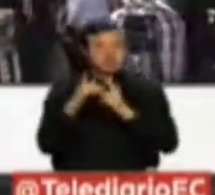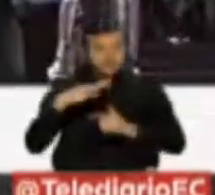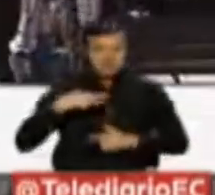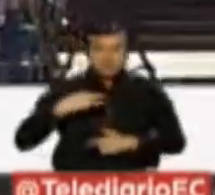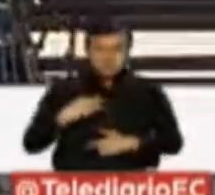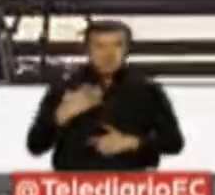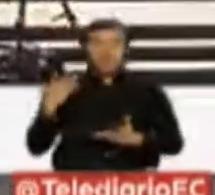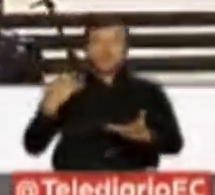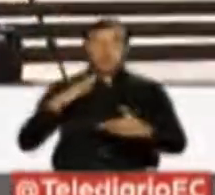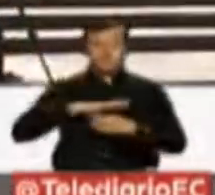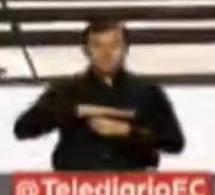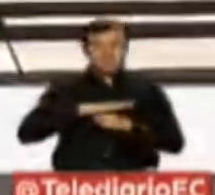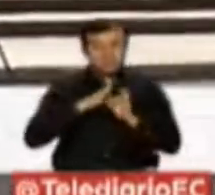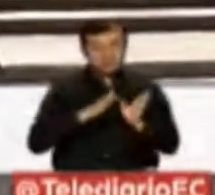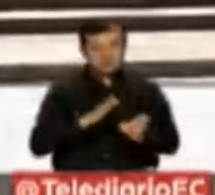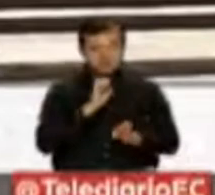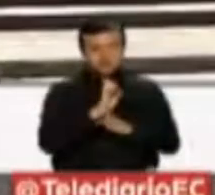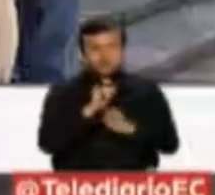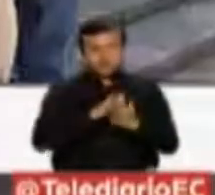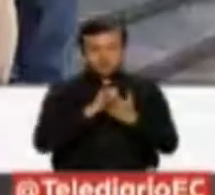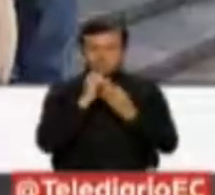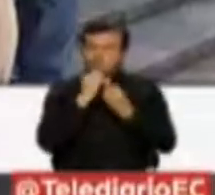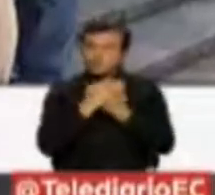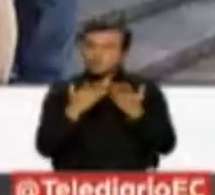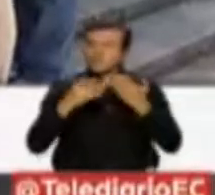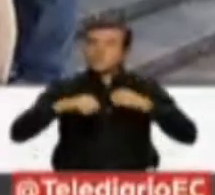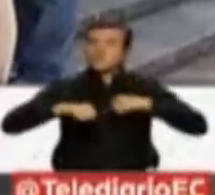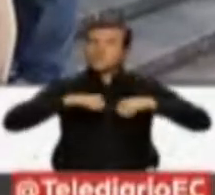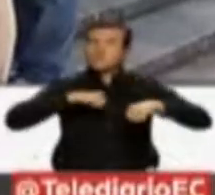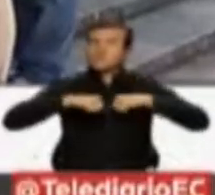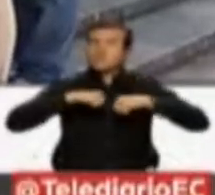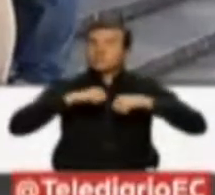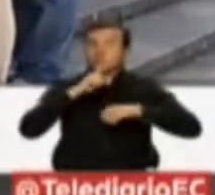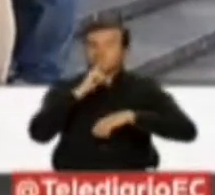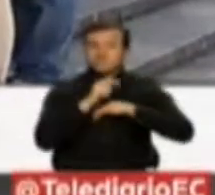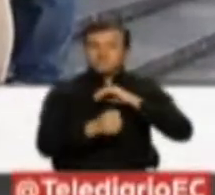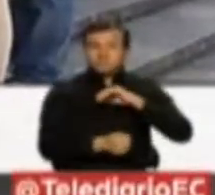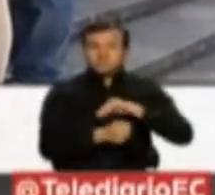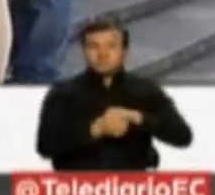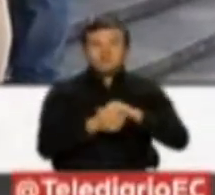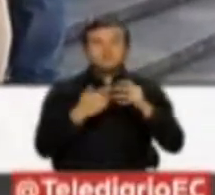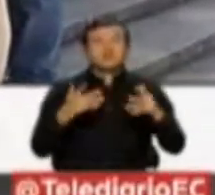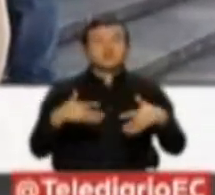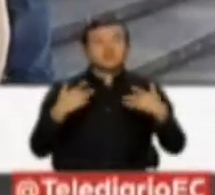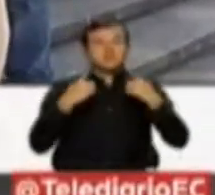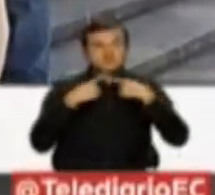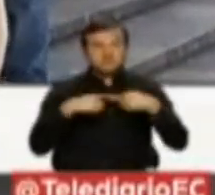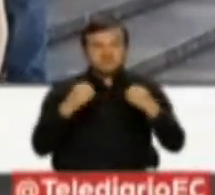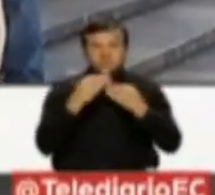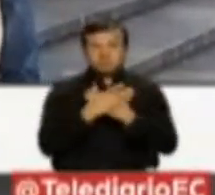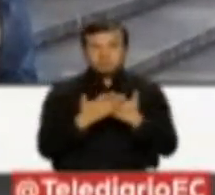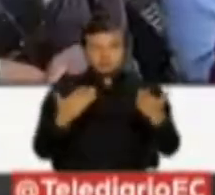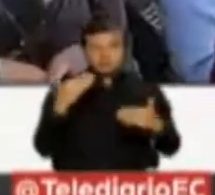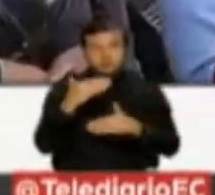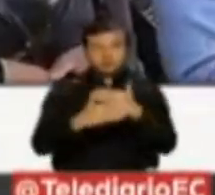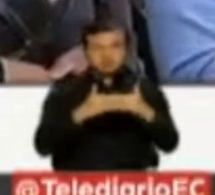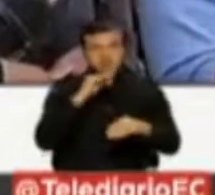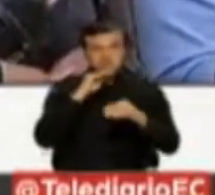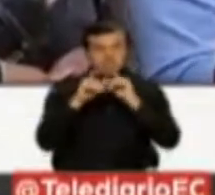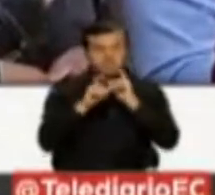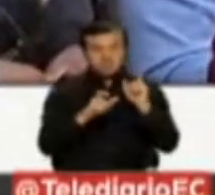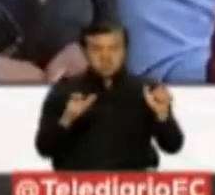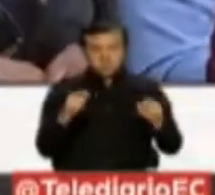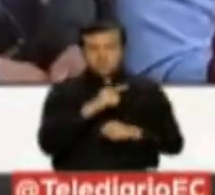voluntaria desde el consulado de Ecuador en Nueva York. La diligencia, que fue reservada, se realizó tras las declaraciones de los procesados,